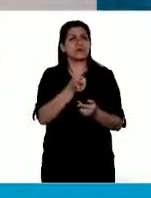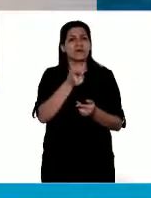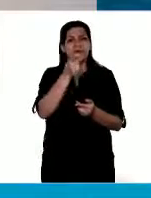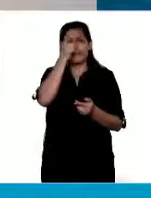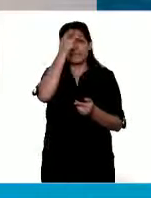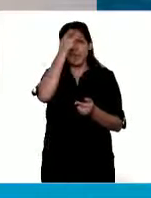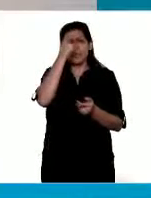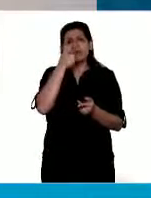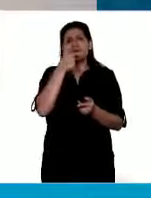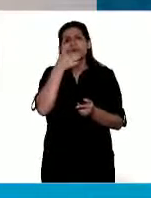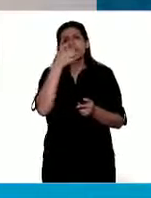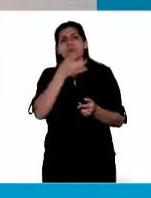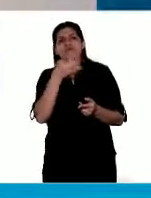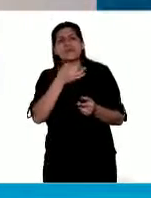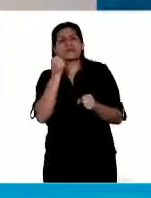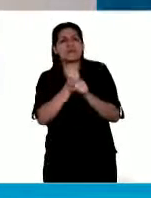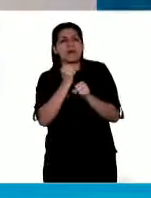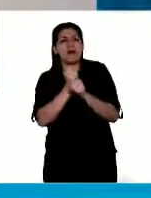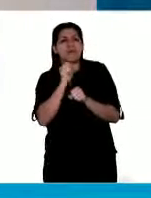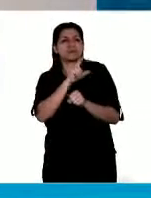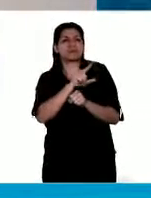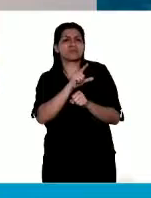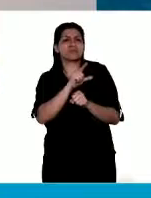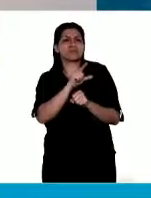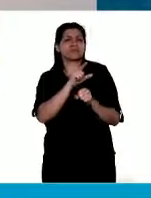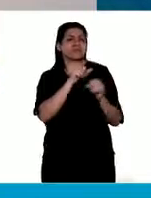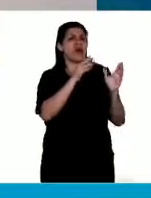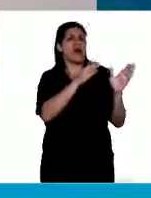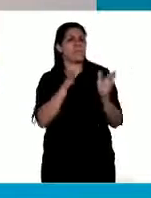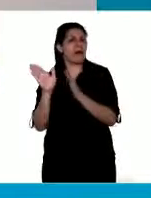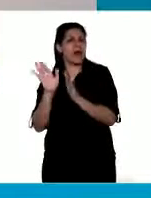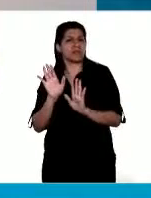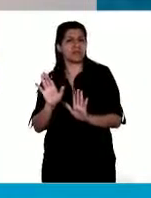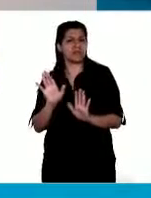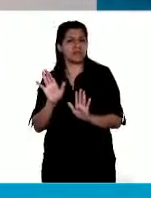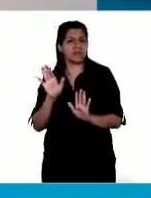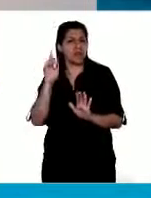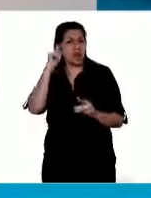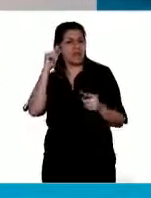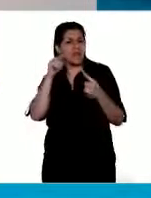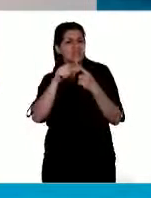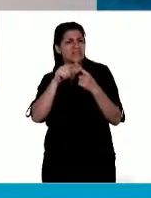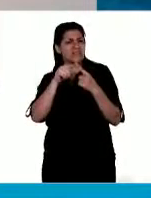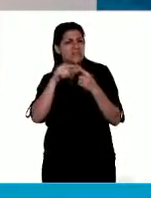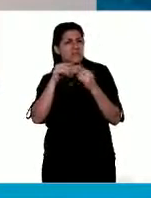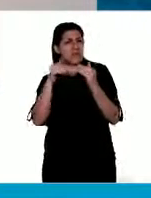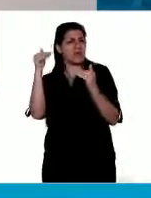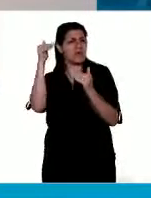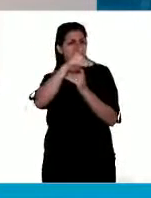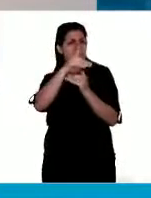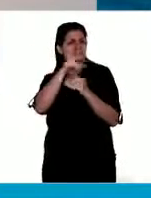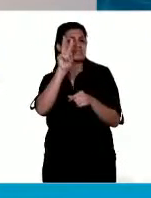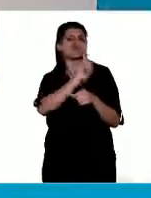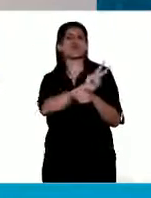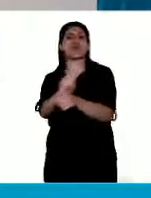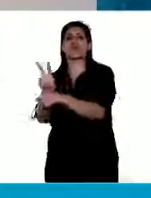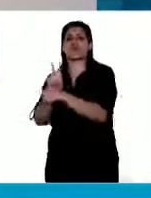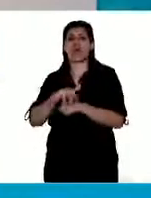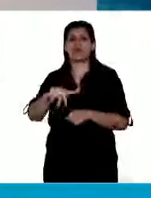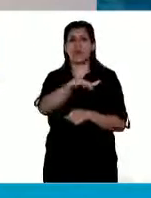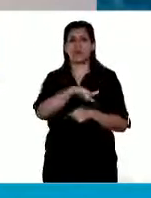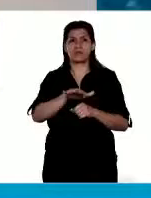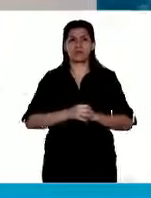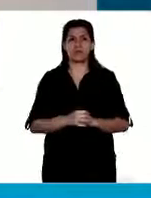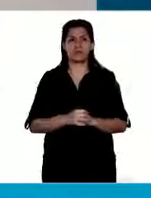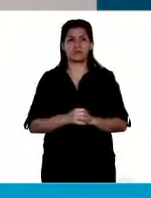vienen cumpliendo un trabajo extra a su objetivo principal, que es la seguridad de nuestra población. Se les ha